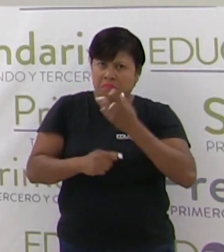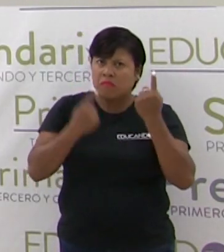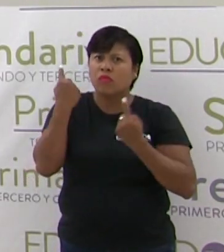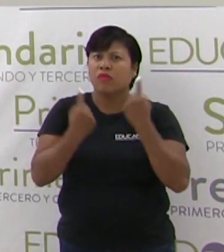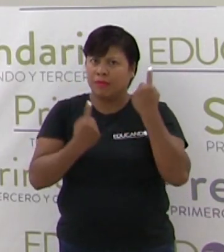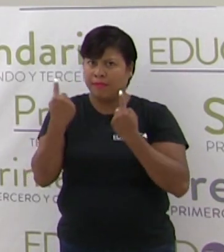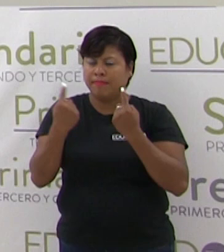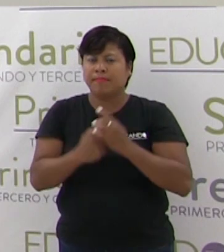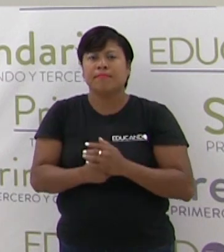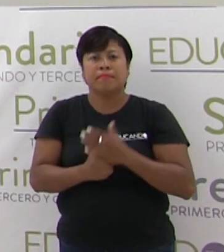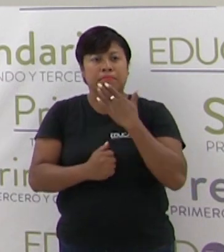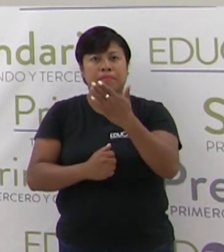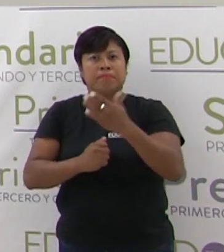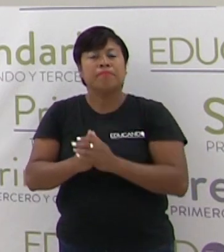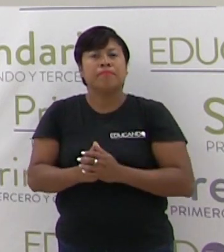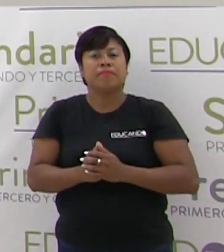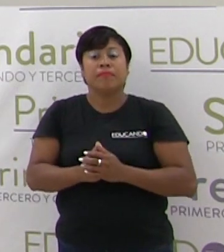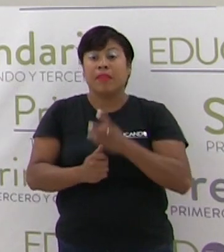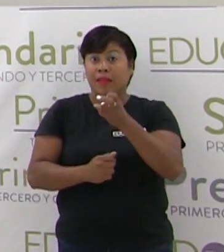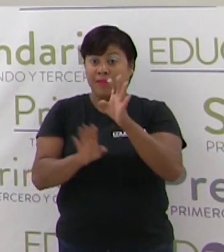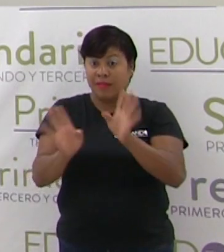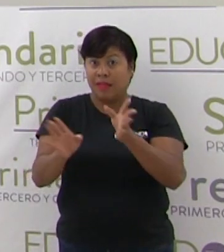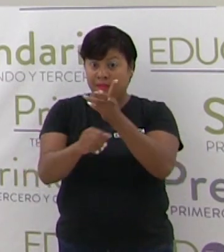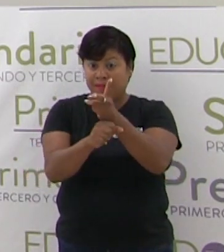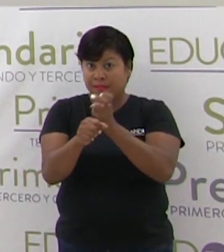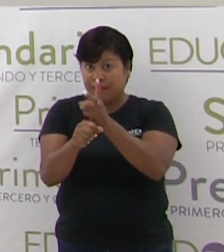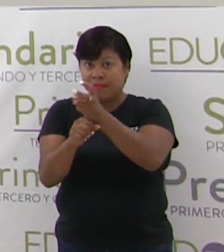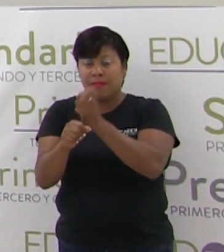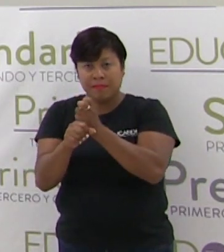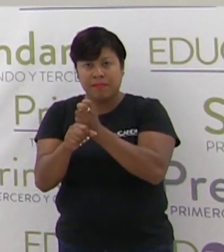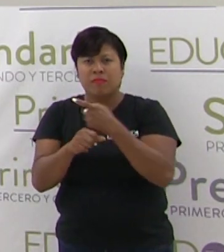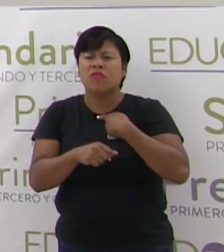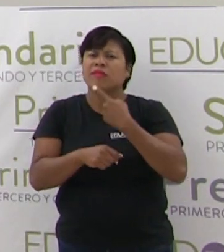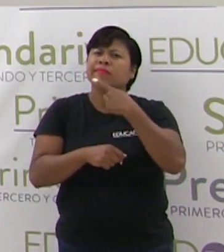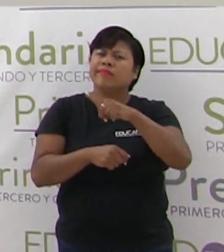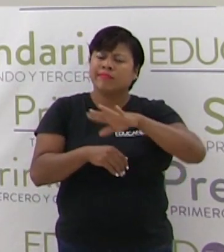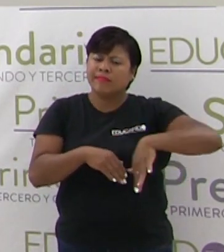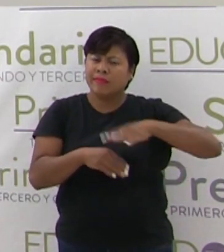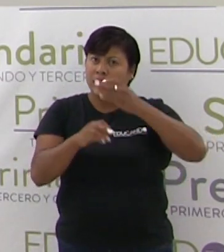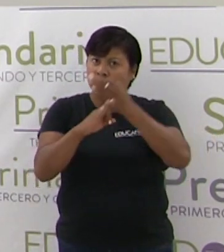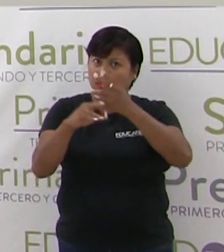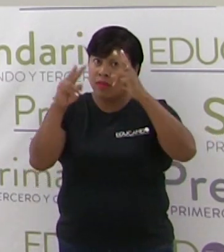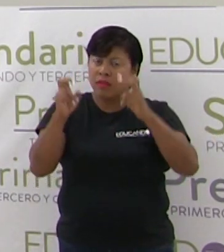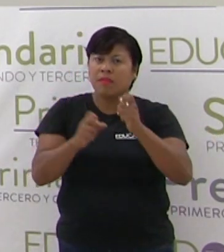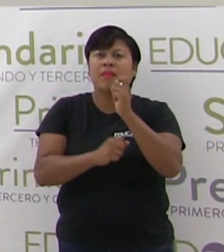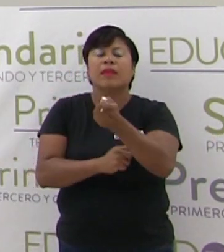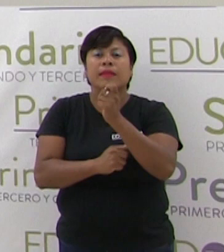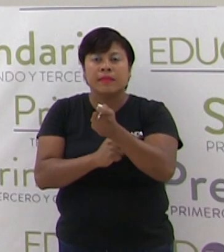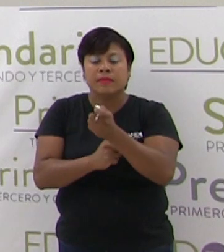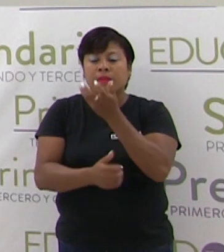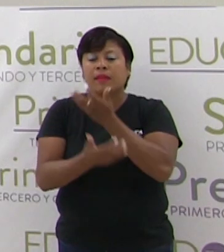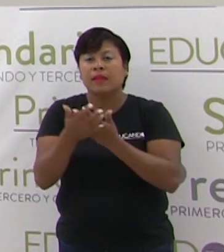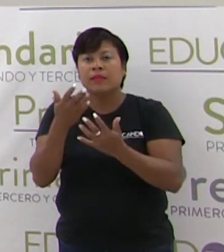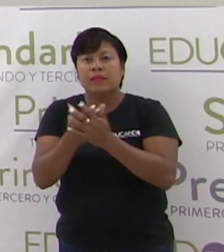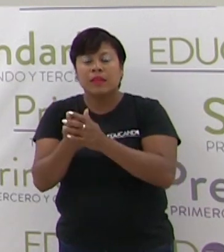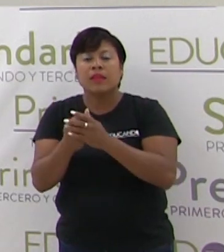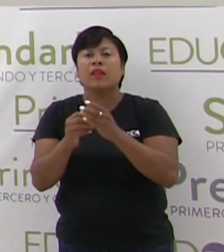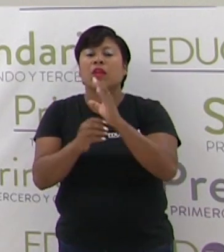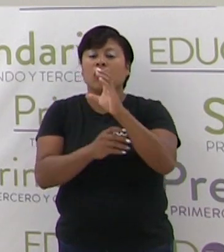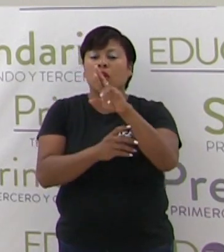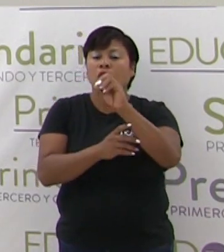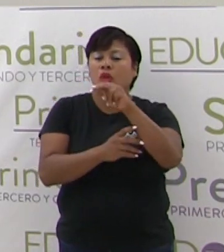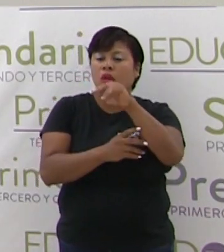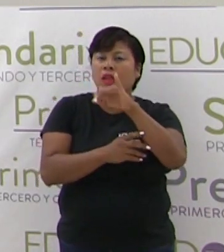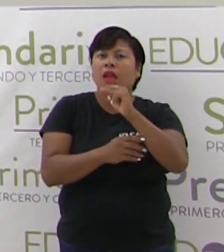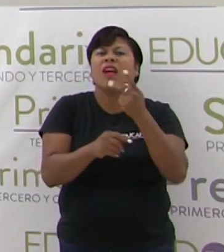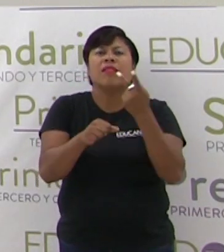duda. Pues bien, pues hechas las invitaciones, les decía yo que el tema de hoy es realizar la crónica de